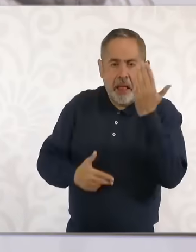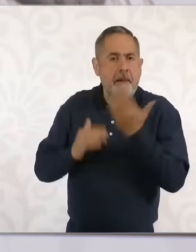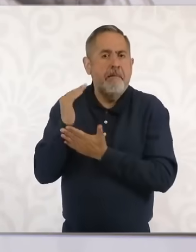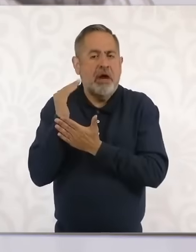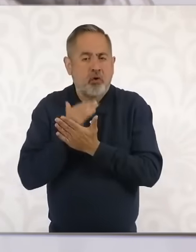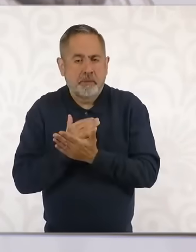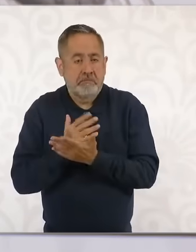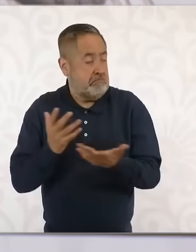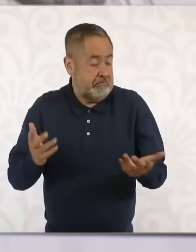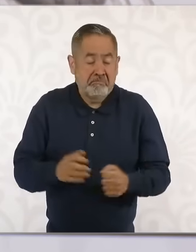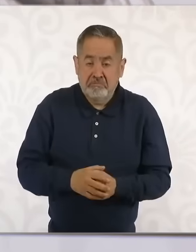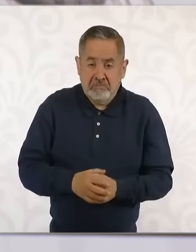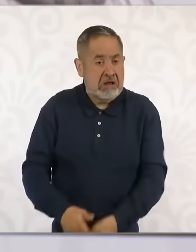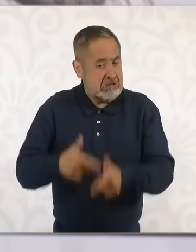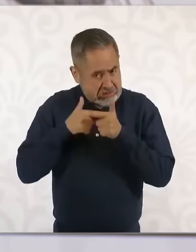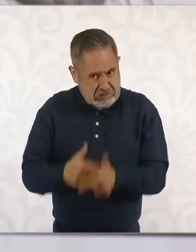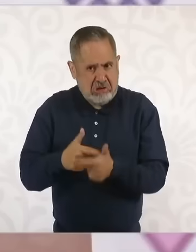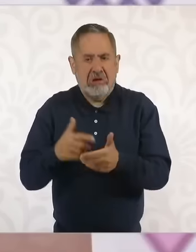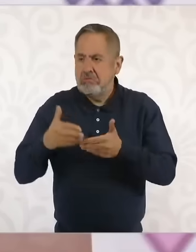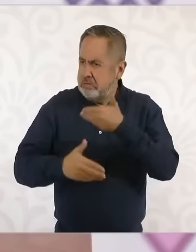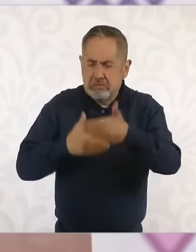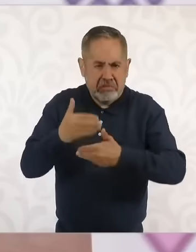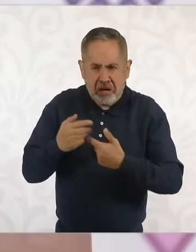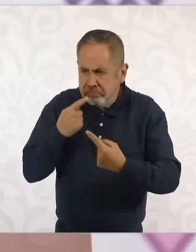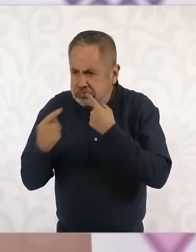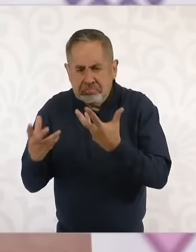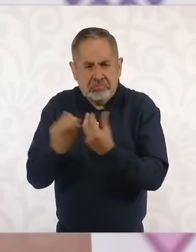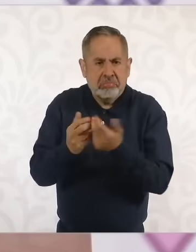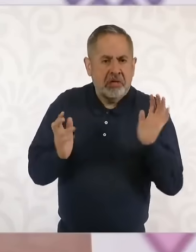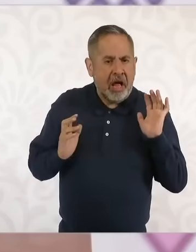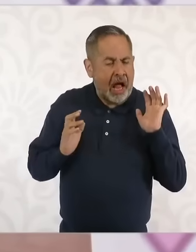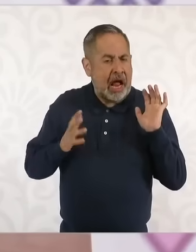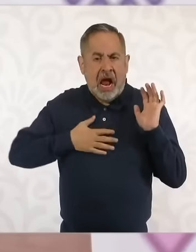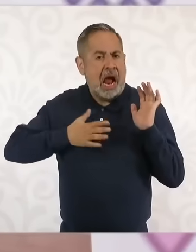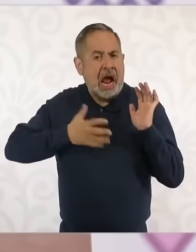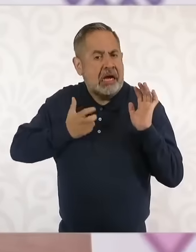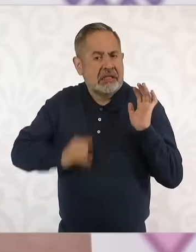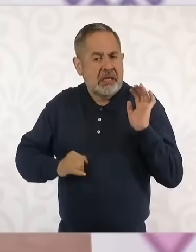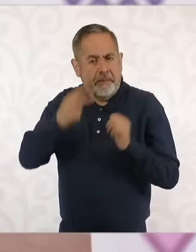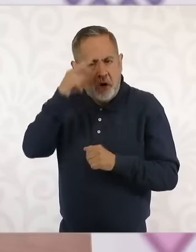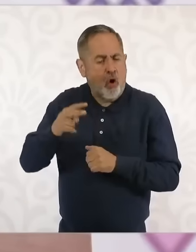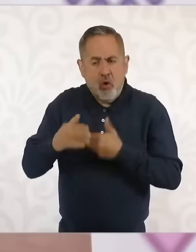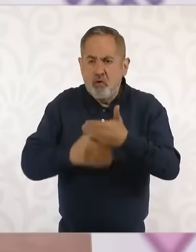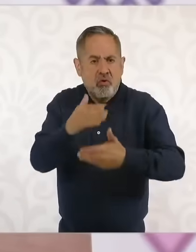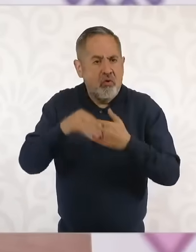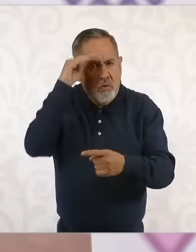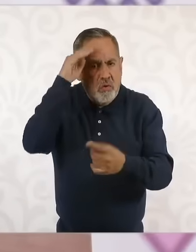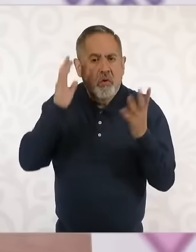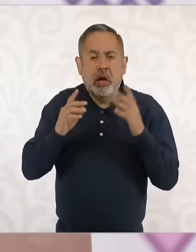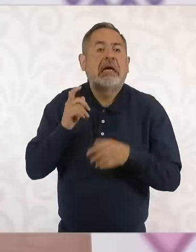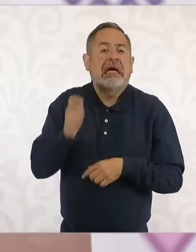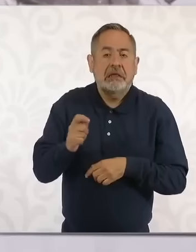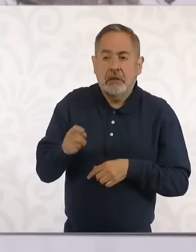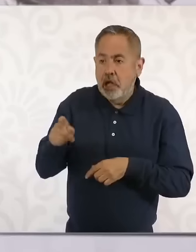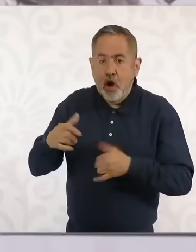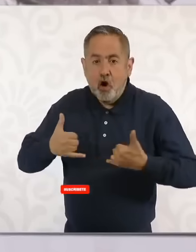Y vamos a seguir trabajando con las dos esencias de nuestra estrategia, que es la atención a